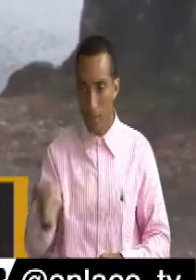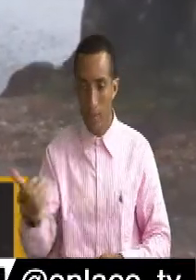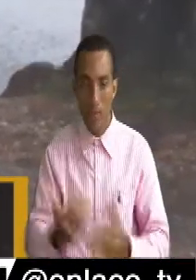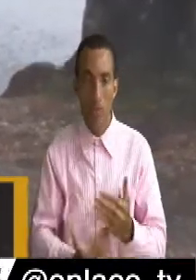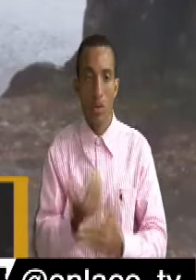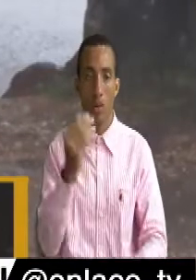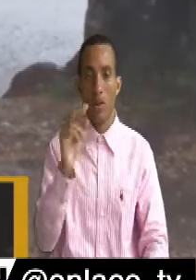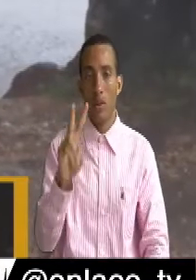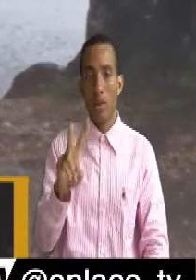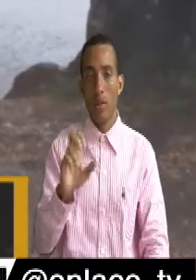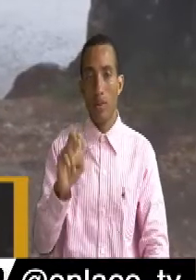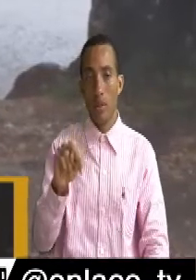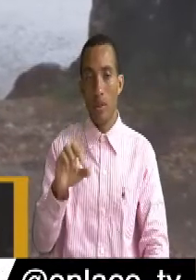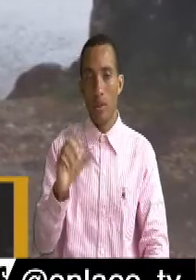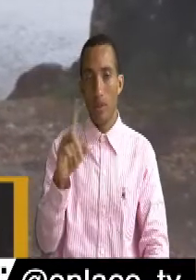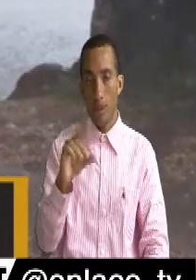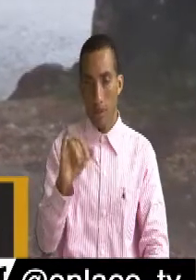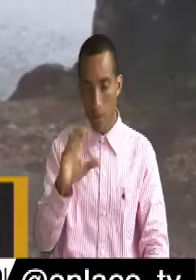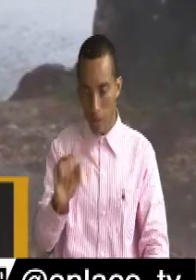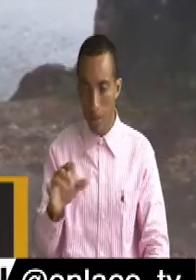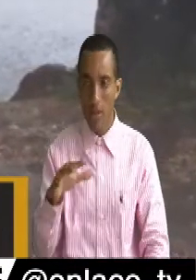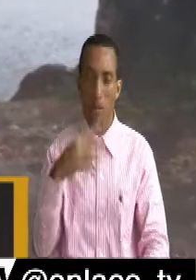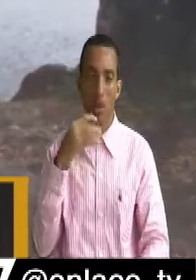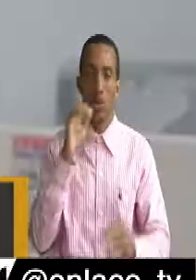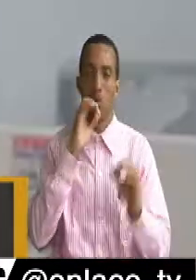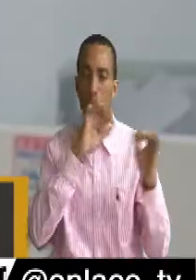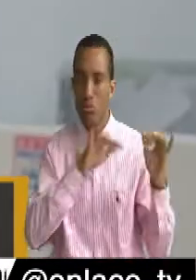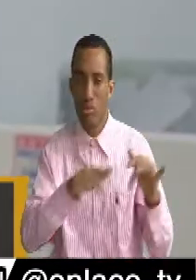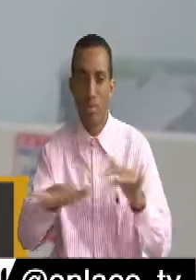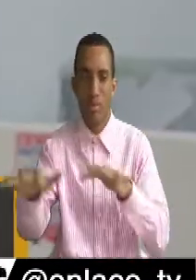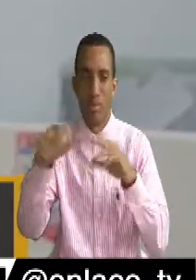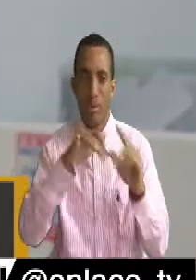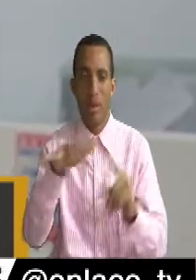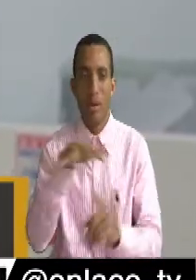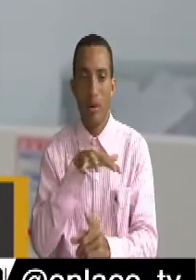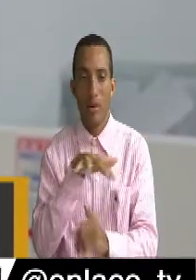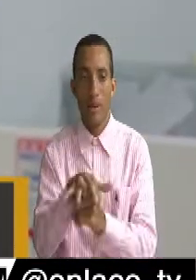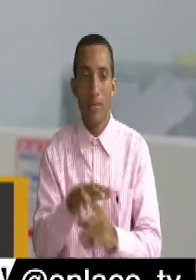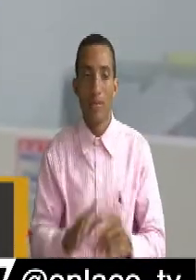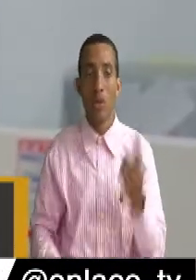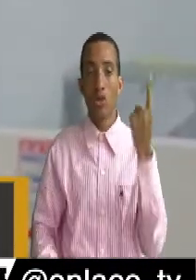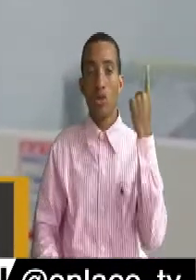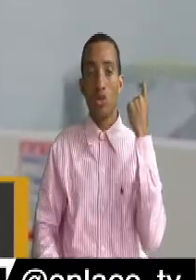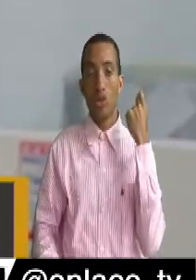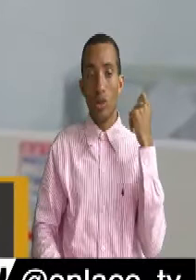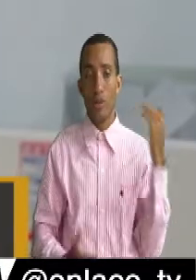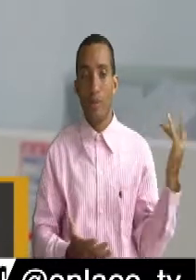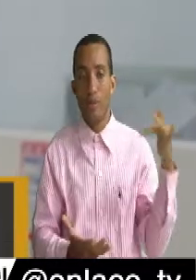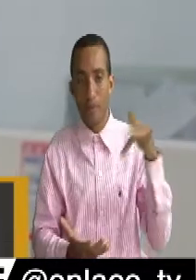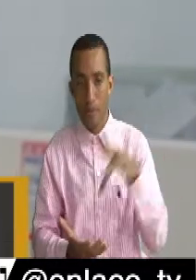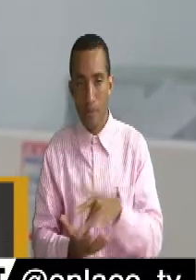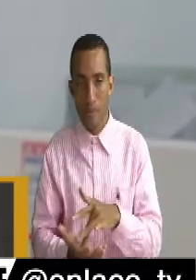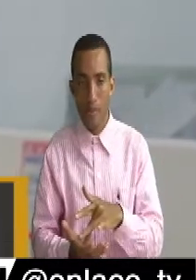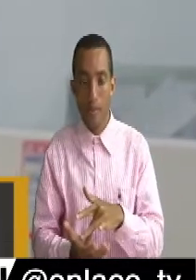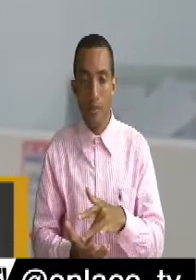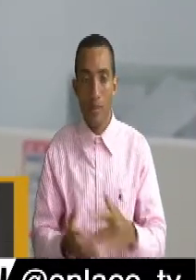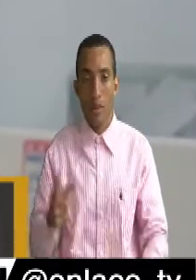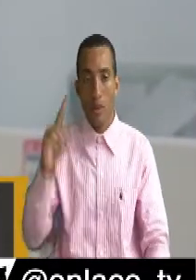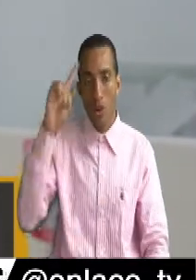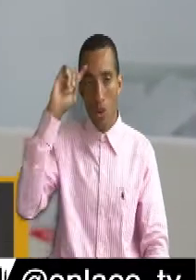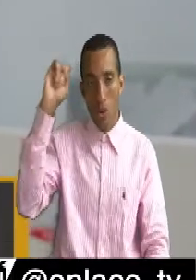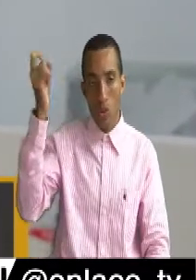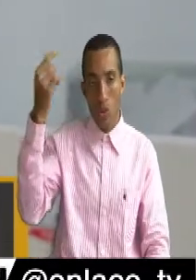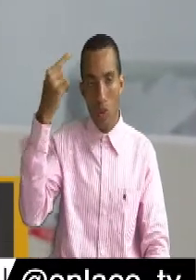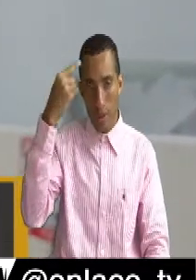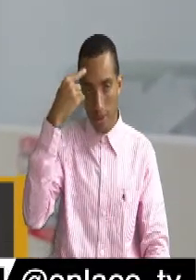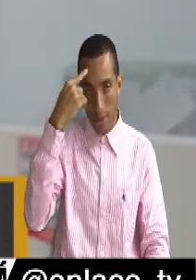las más golpeadas por el fenómeno de lluvias que azota el país. El día de ayer también hicimos presencia en la gobernación de Santander, donde